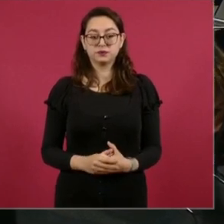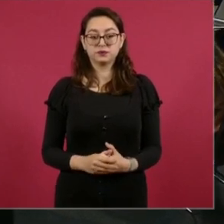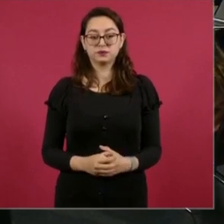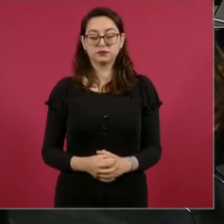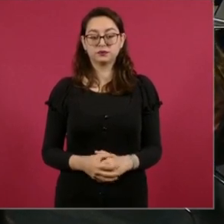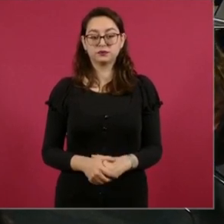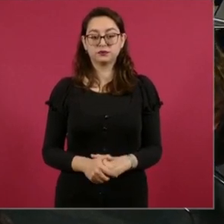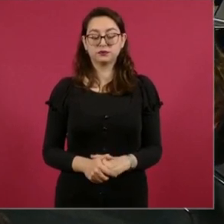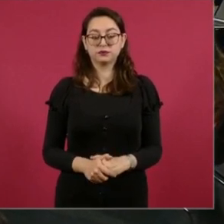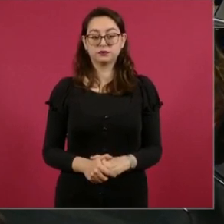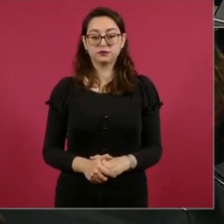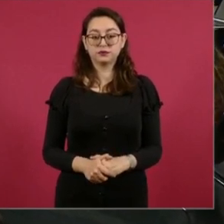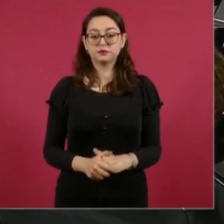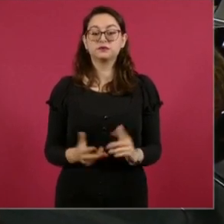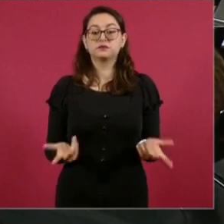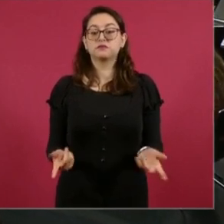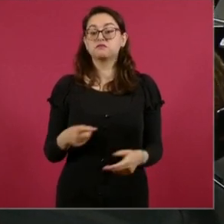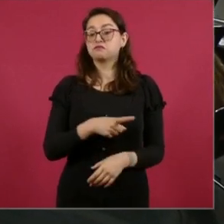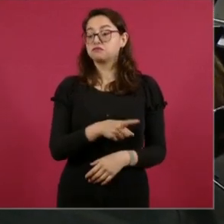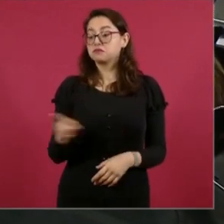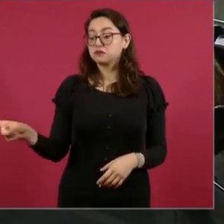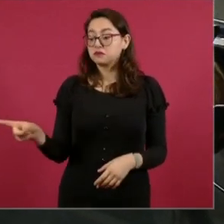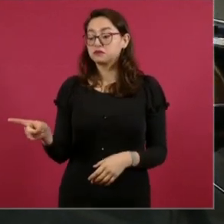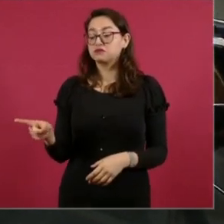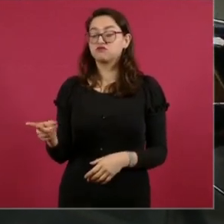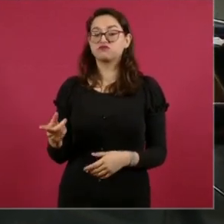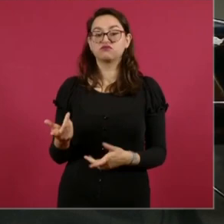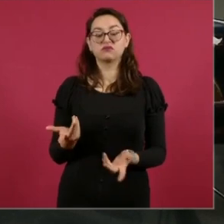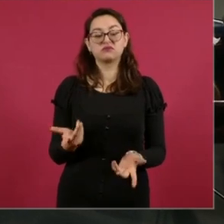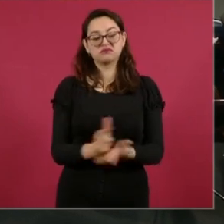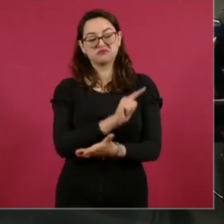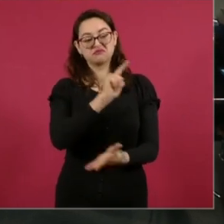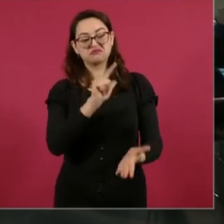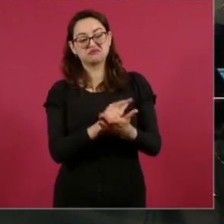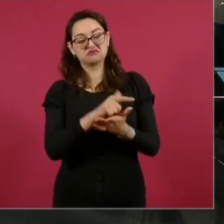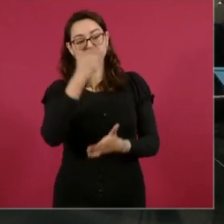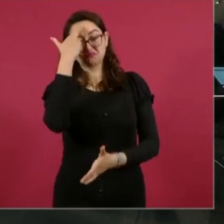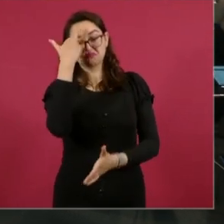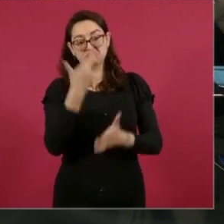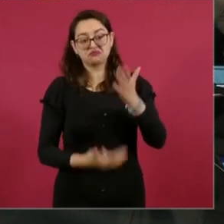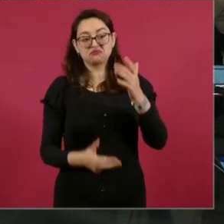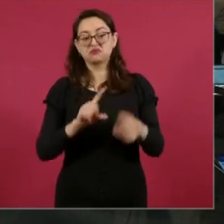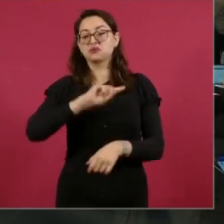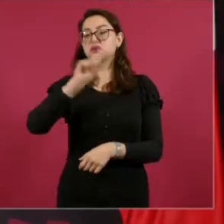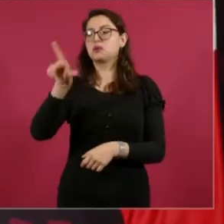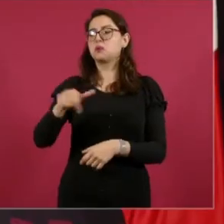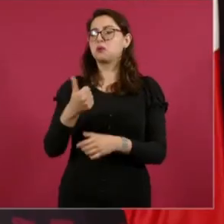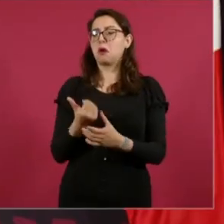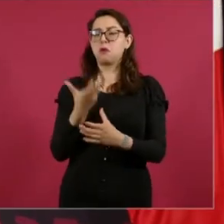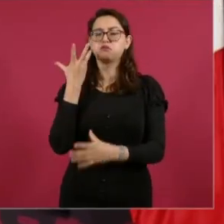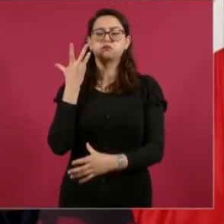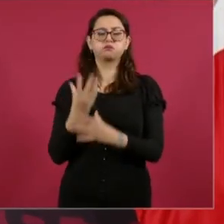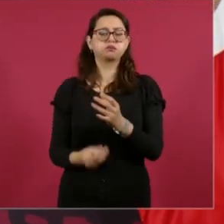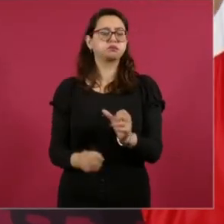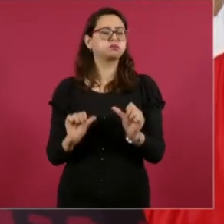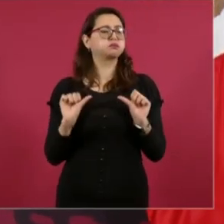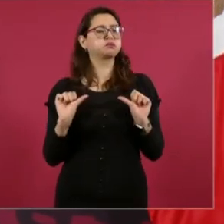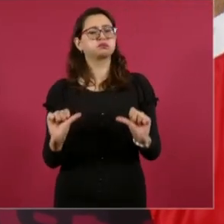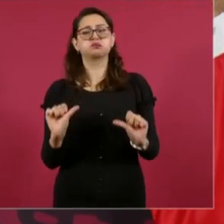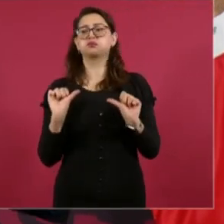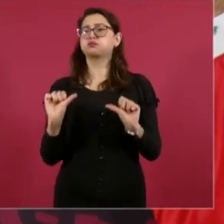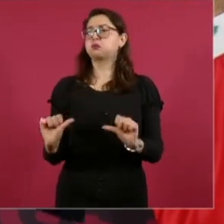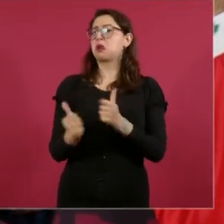cometen sus fechorías y tienen protección de la autoridad y pueden